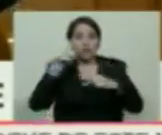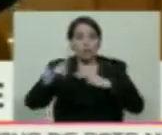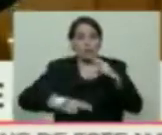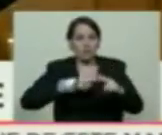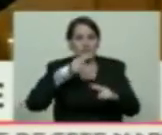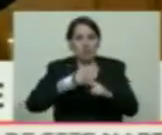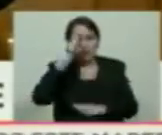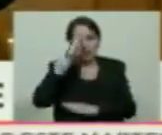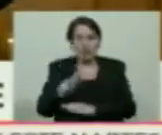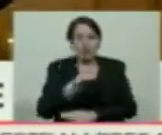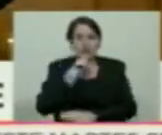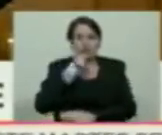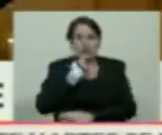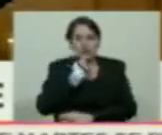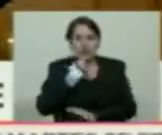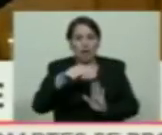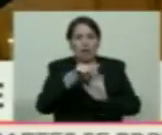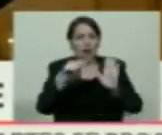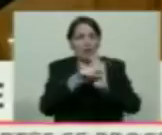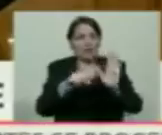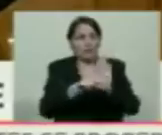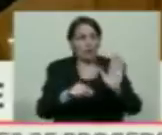de conformidad con lo previsto en los artículos